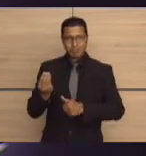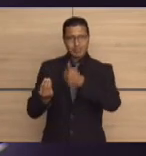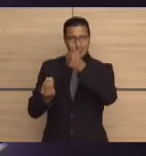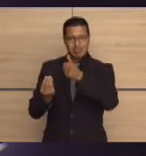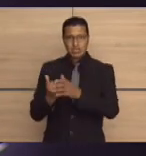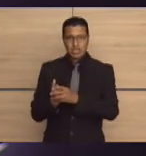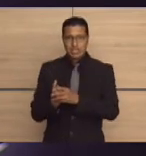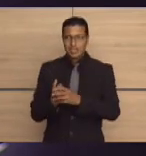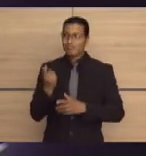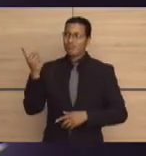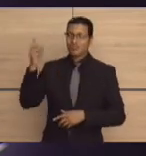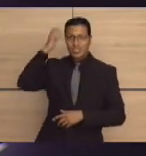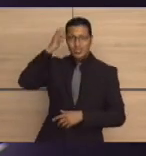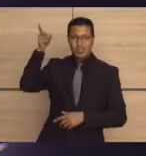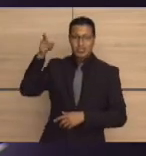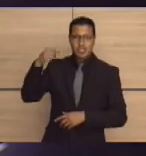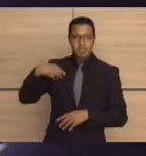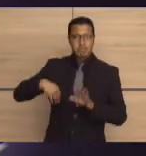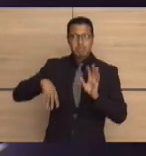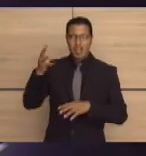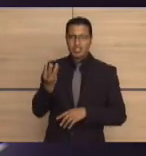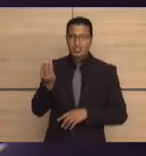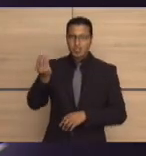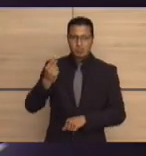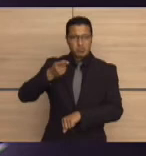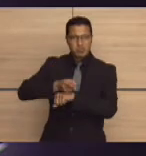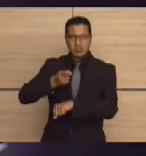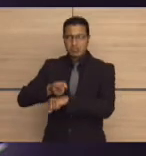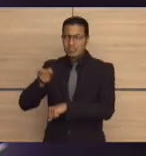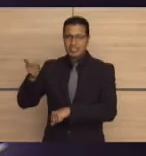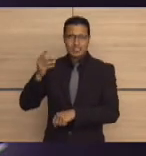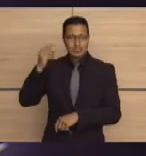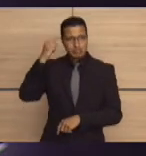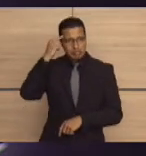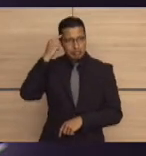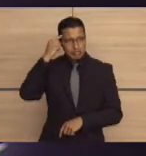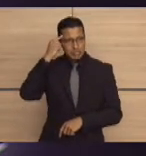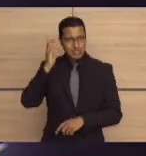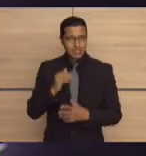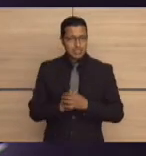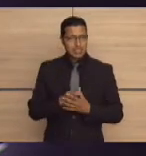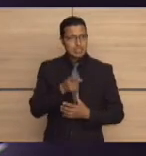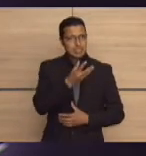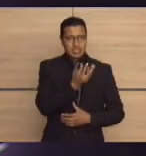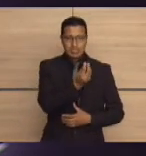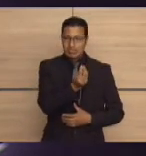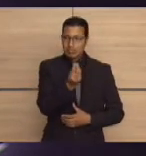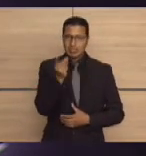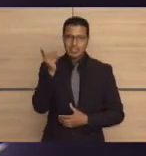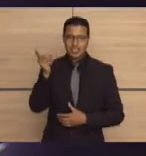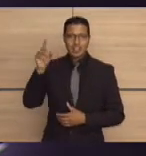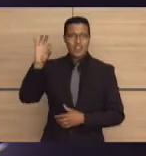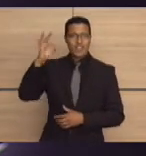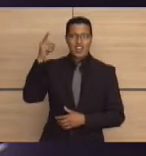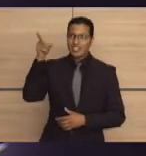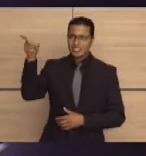europea es una cultura obsesionada por los centros, y en todas partes siempre hay un centro, y Francia